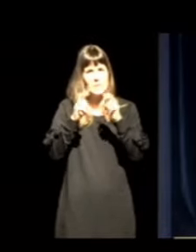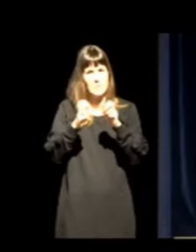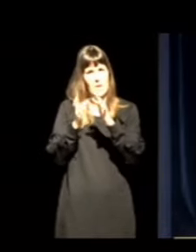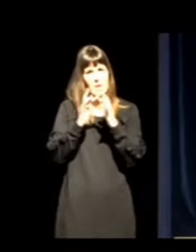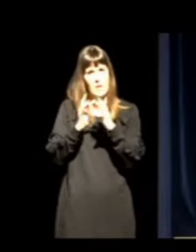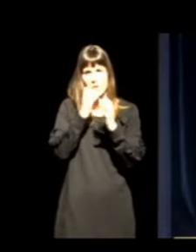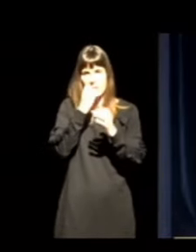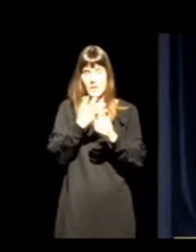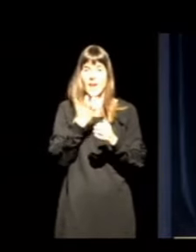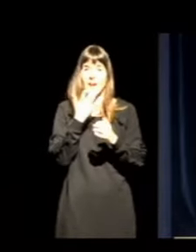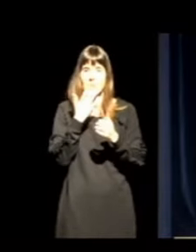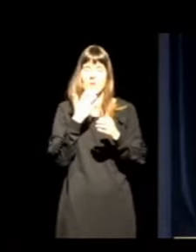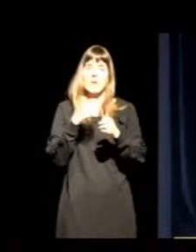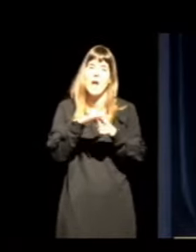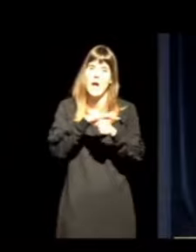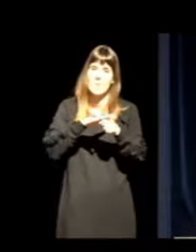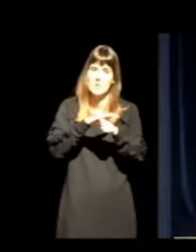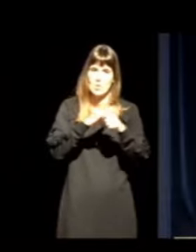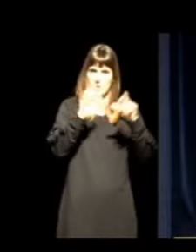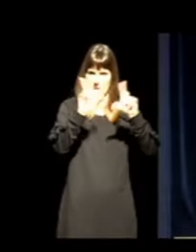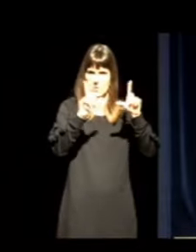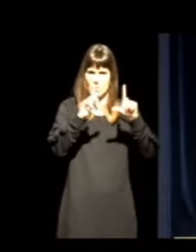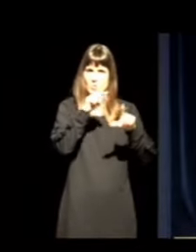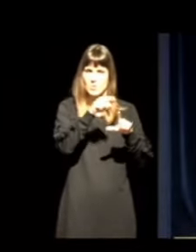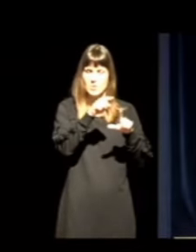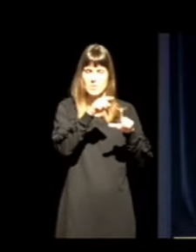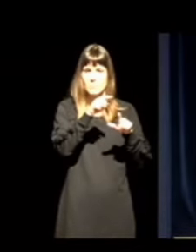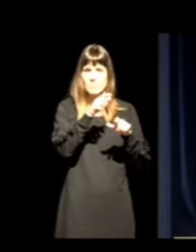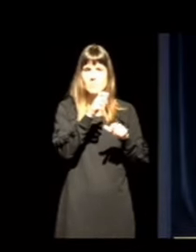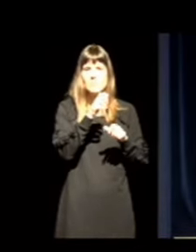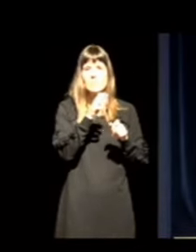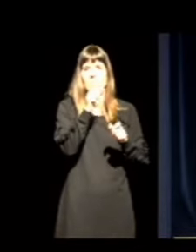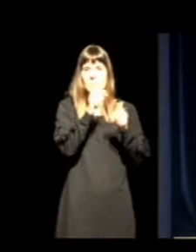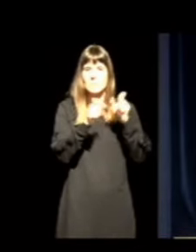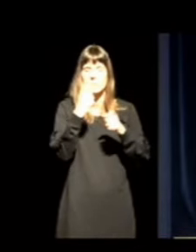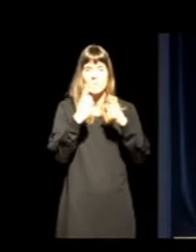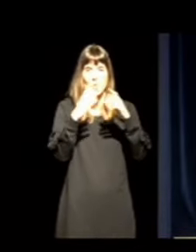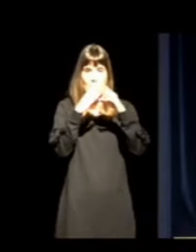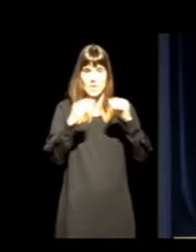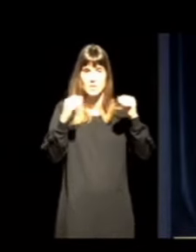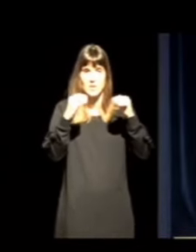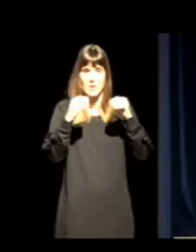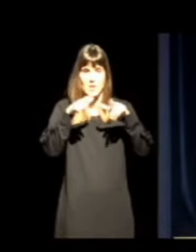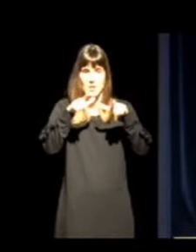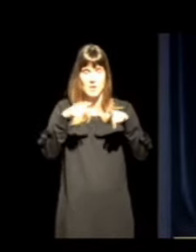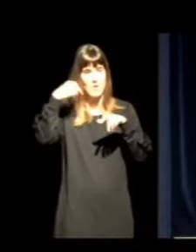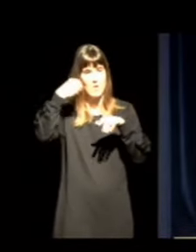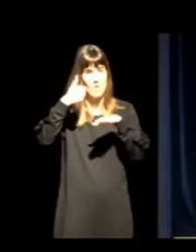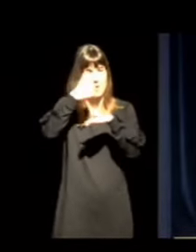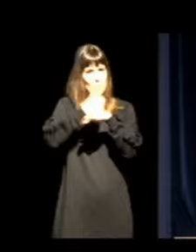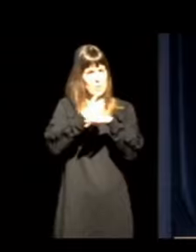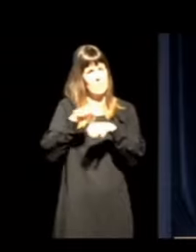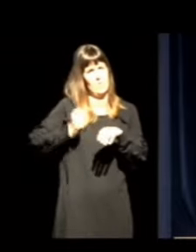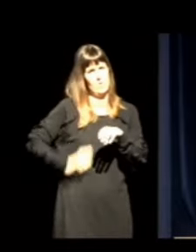la televisión mexicana hay gente de la facultad, gente profesionales que